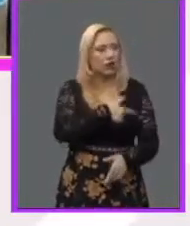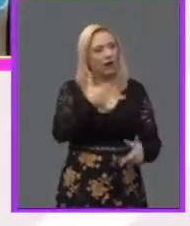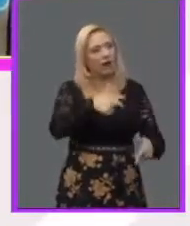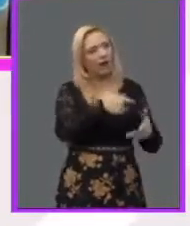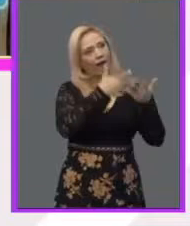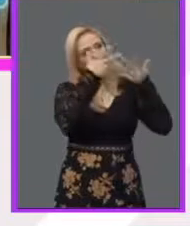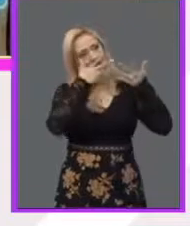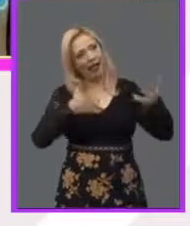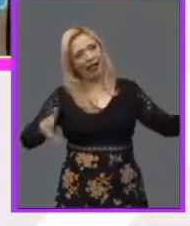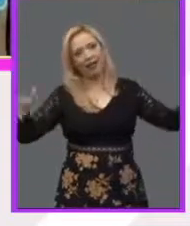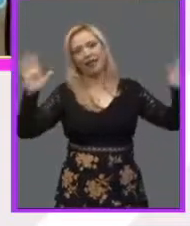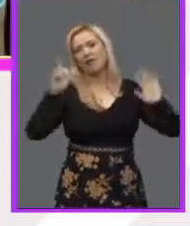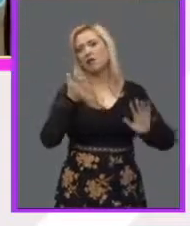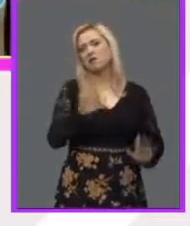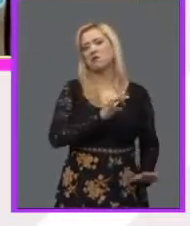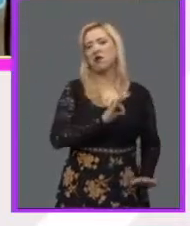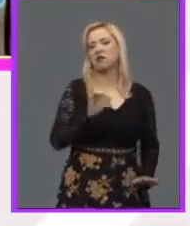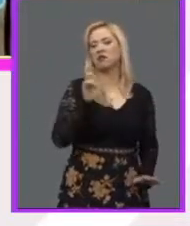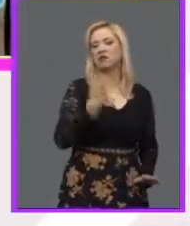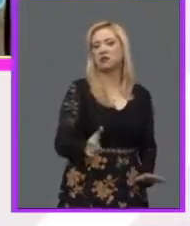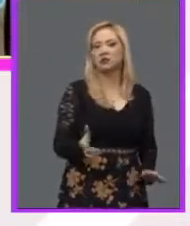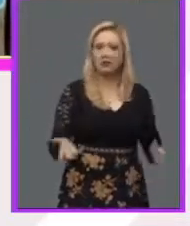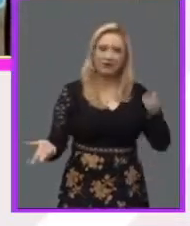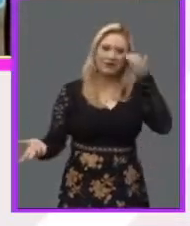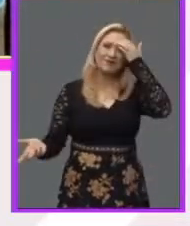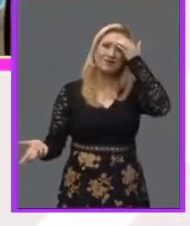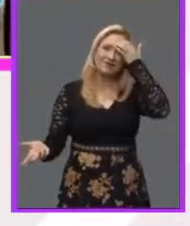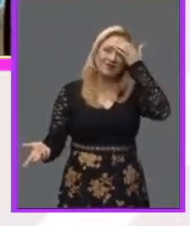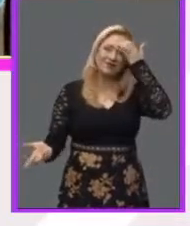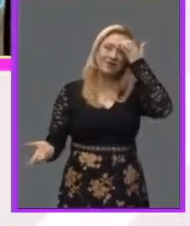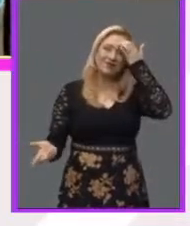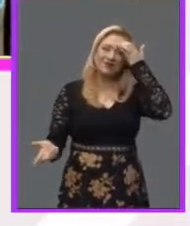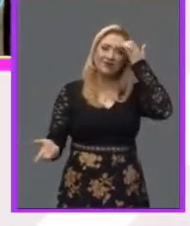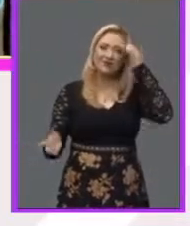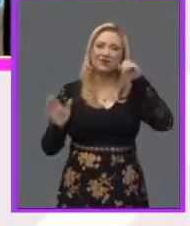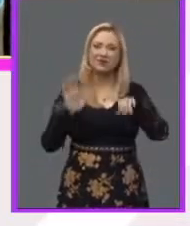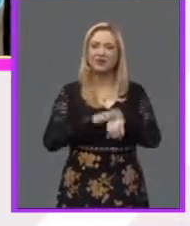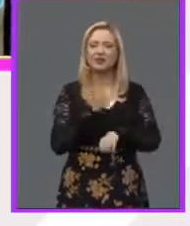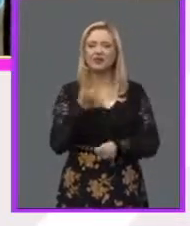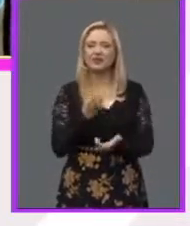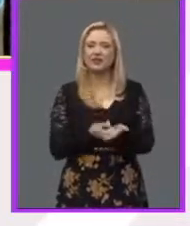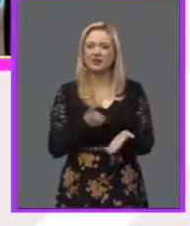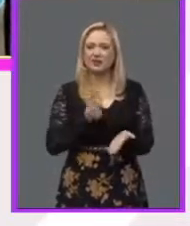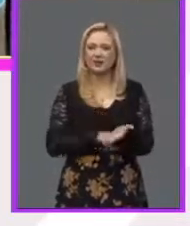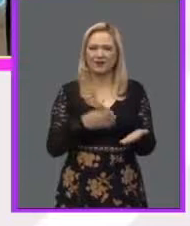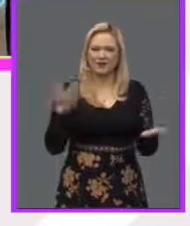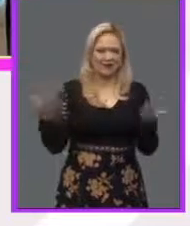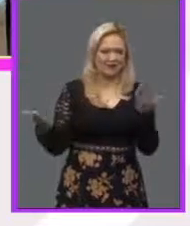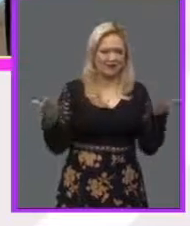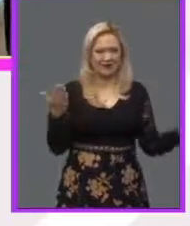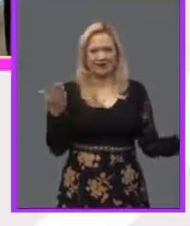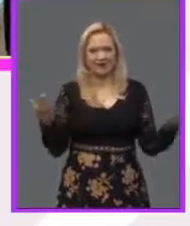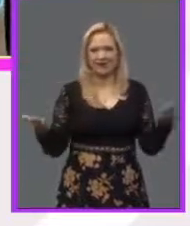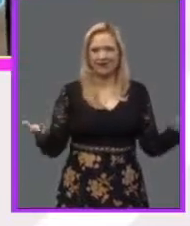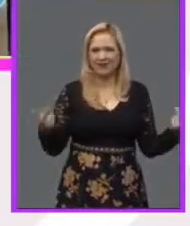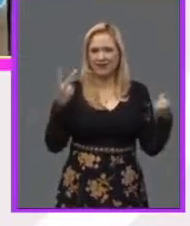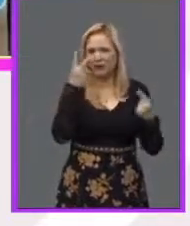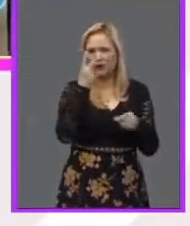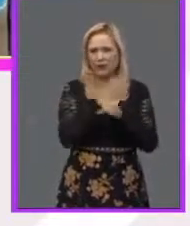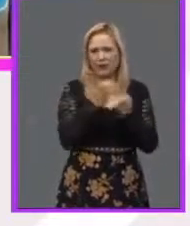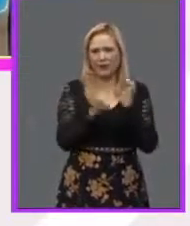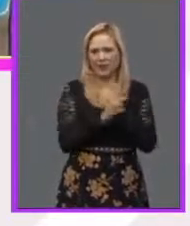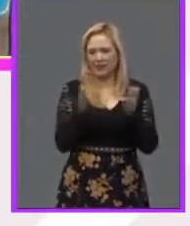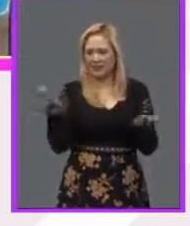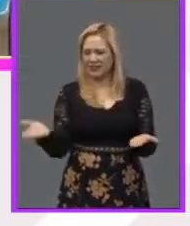sea, me incluyo, pero luego cuando te pones a pensarlas un poquito y dices, bueno, sí, ¿por qué tengo ese doble estándar? O sea, ¿por qué en estas lógicas